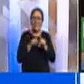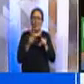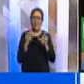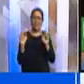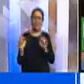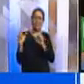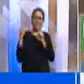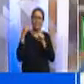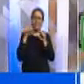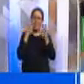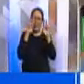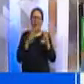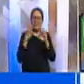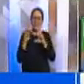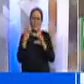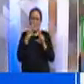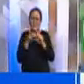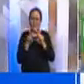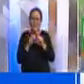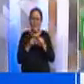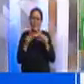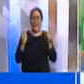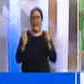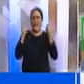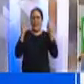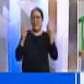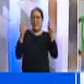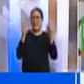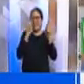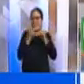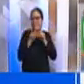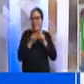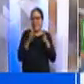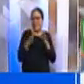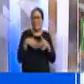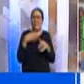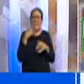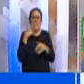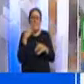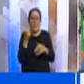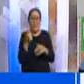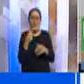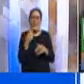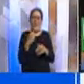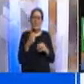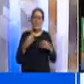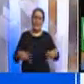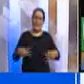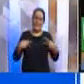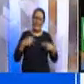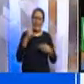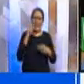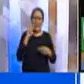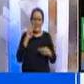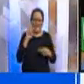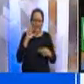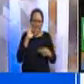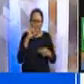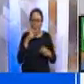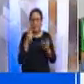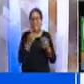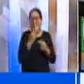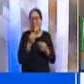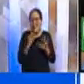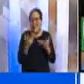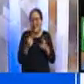las personas ahí con un cartel donde pues indica, decía, mi abuela, que viva Arévalo. Son parte de las consignas que estamos observando aquí